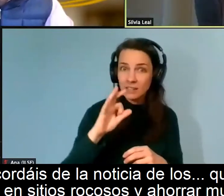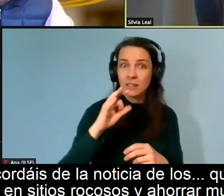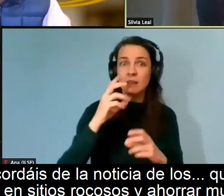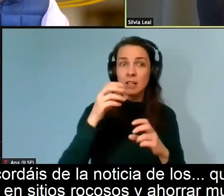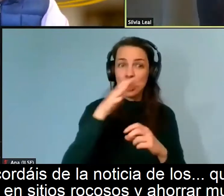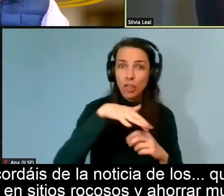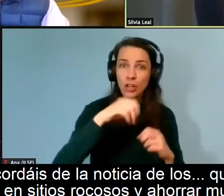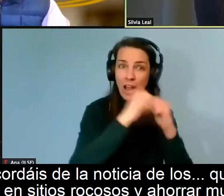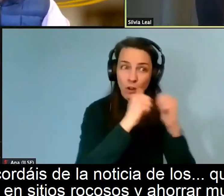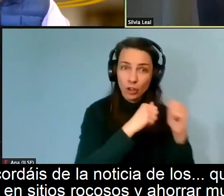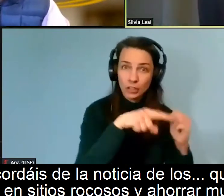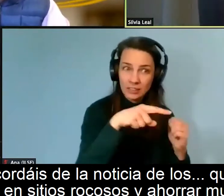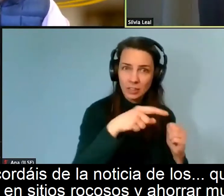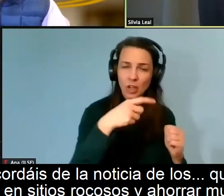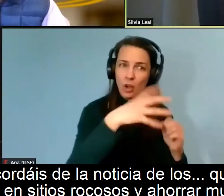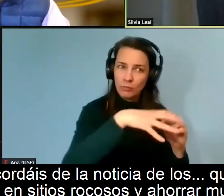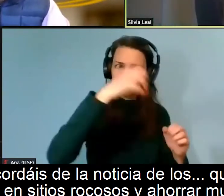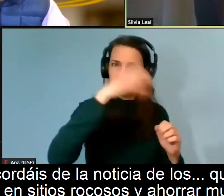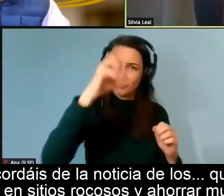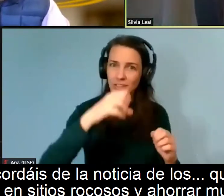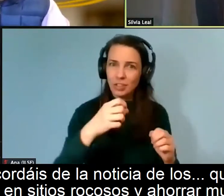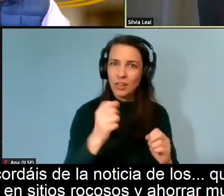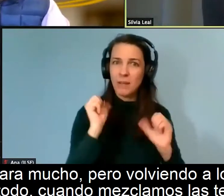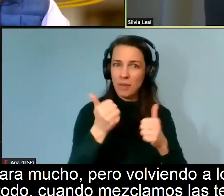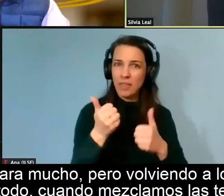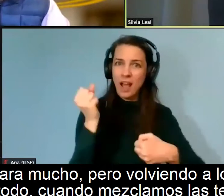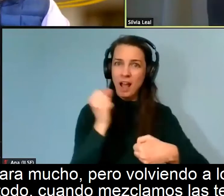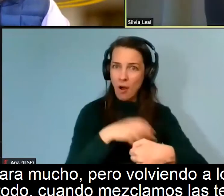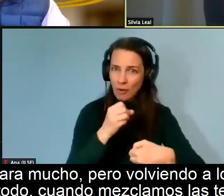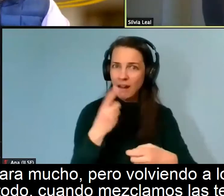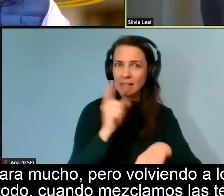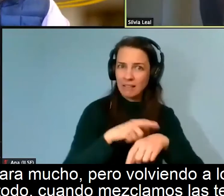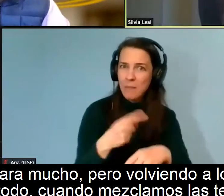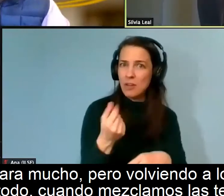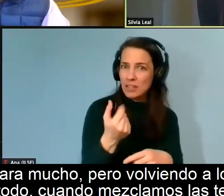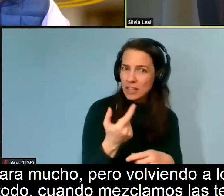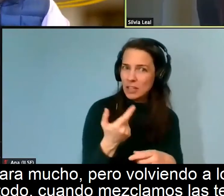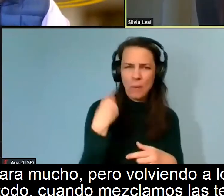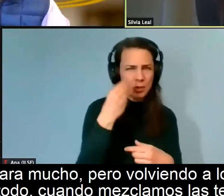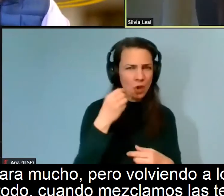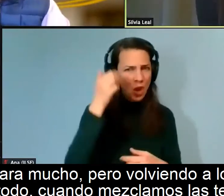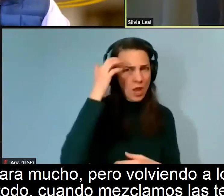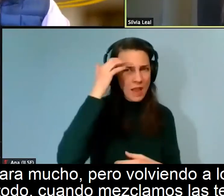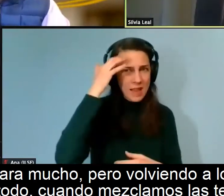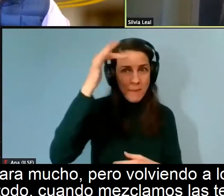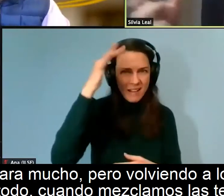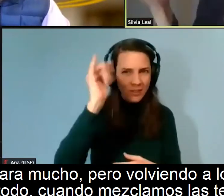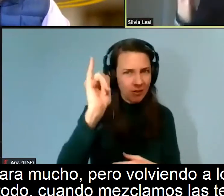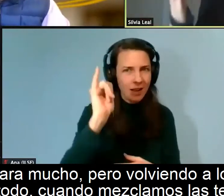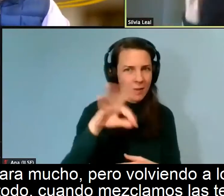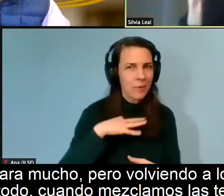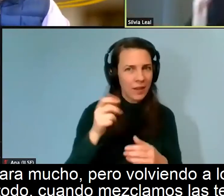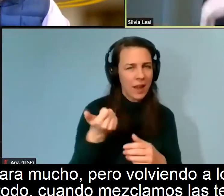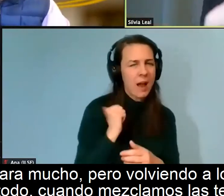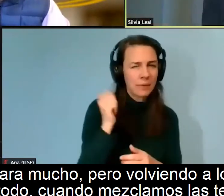mucho tiempo y dinero, ¿no? Yo creo que tenemos que estimular la imaginación porque efectivamente todo esto da para mucho, pero volviendo a lo que decías antes y sobre